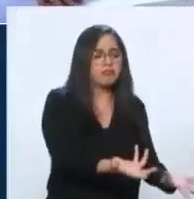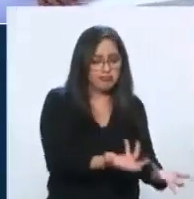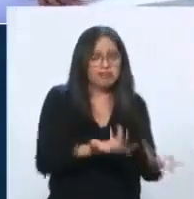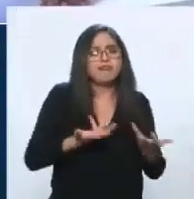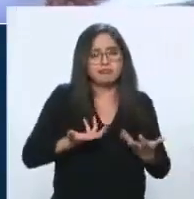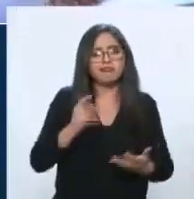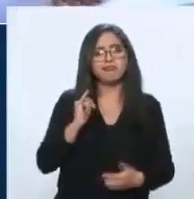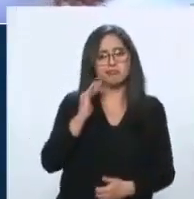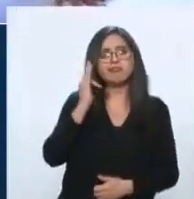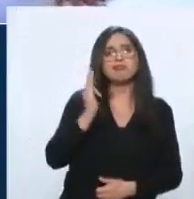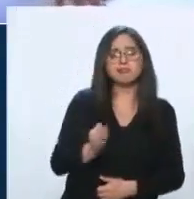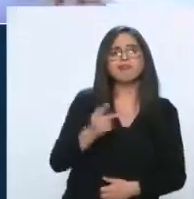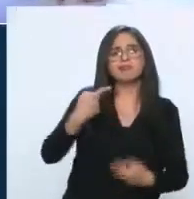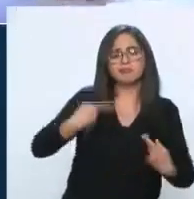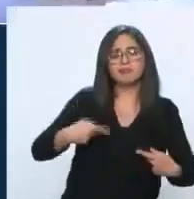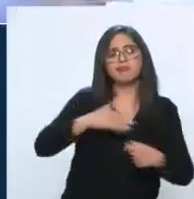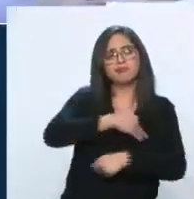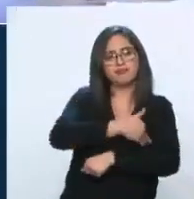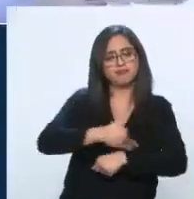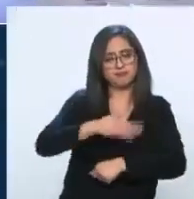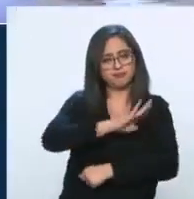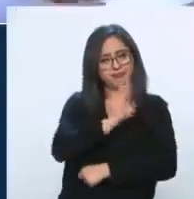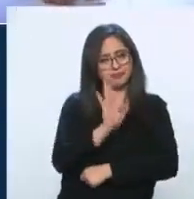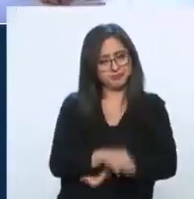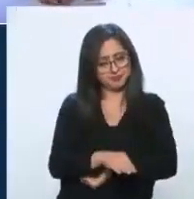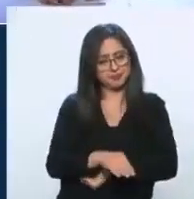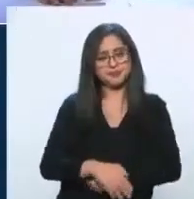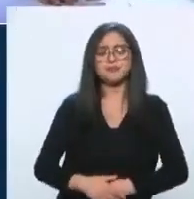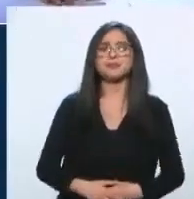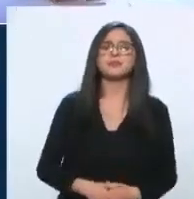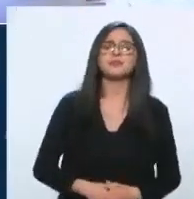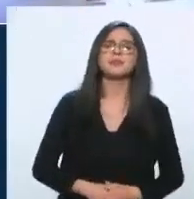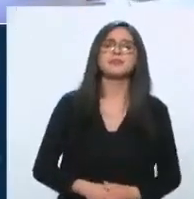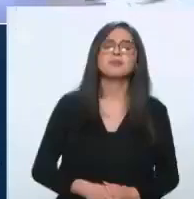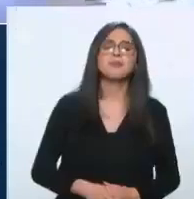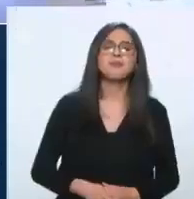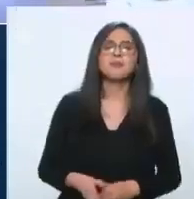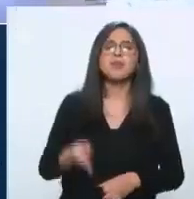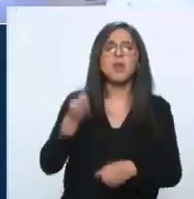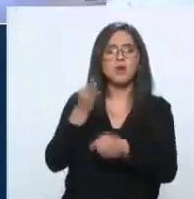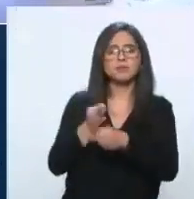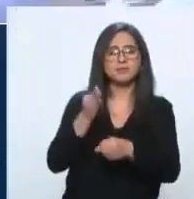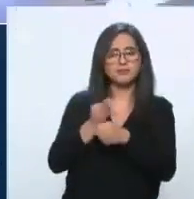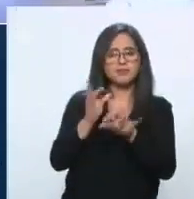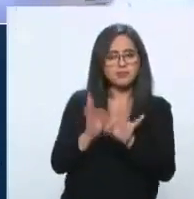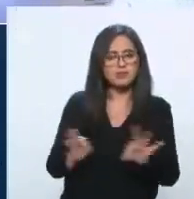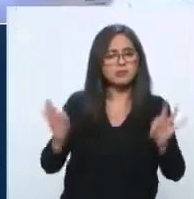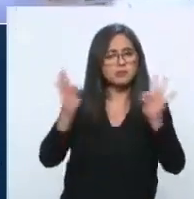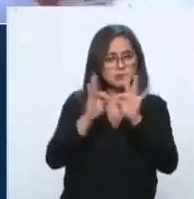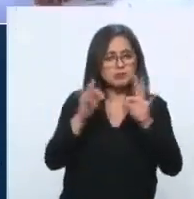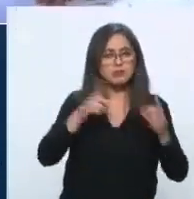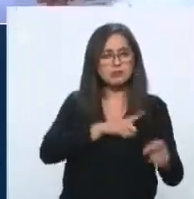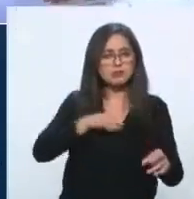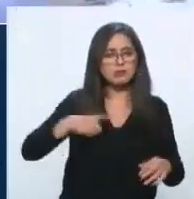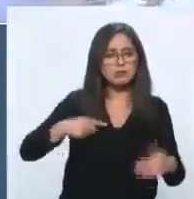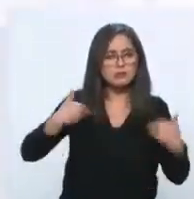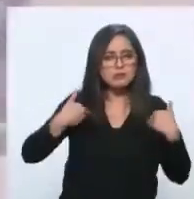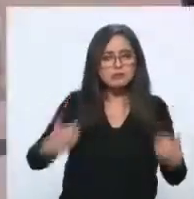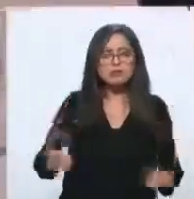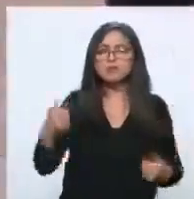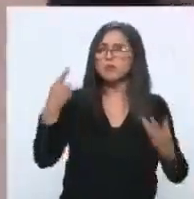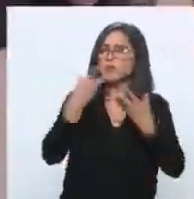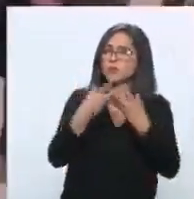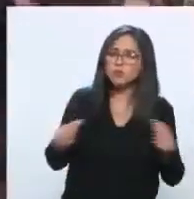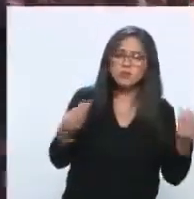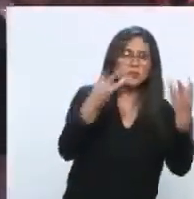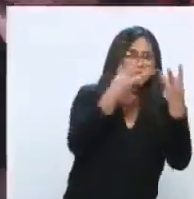Otro dato que veíamos que es muy importante de tomar en cuenta uno cuando piensa en desaparecidos y en la crisis humanitaria que existe,